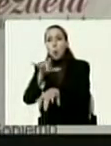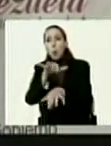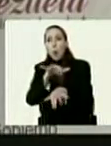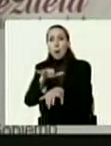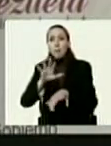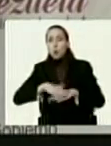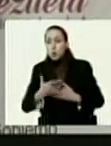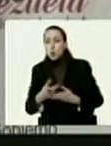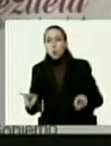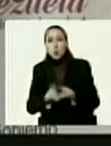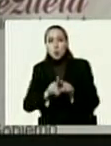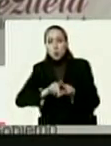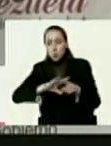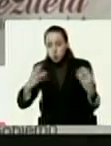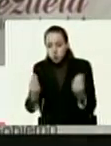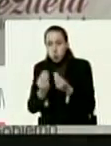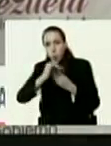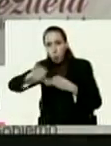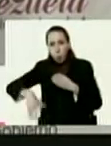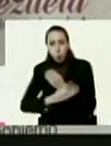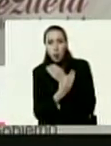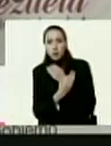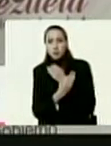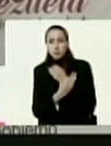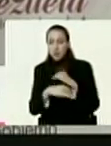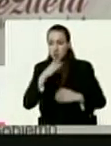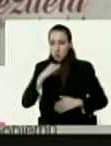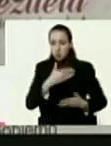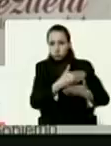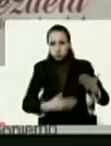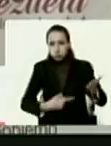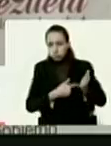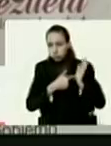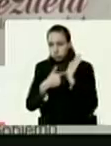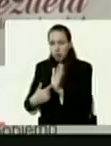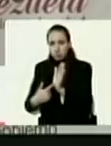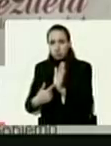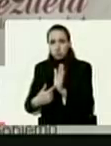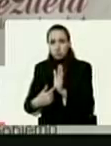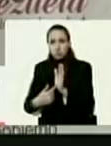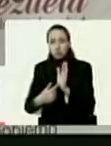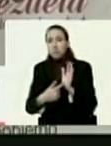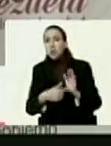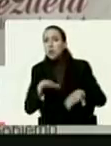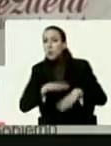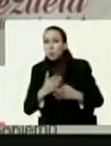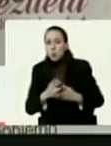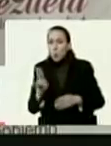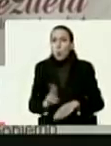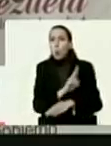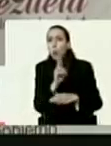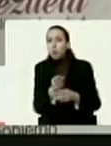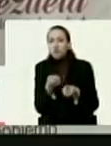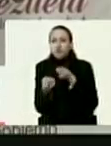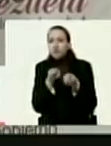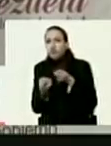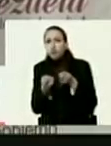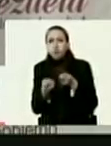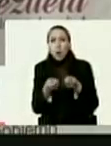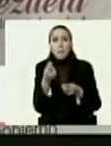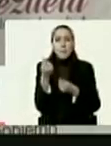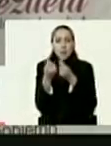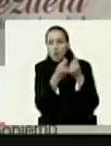Guaidó, y dice Calderón Berti que él envió el informe señalando que se estaba utilizando el dinero para la ayuda